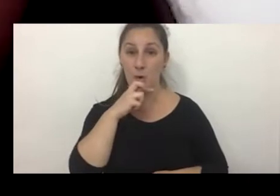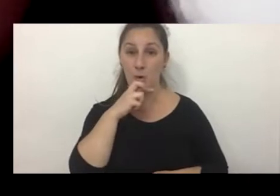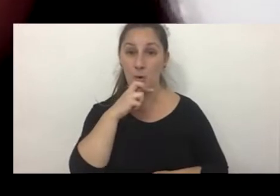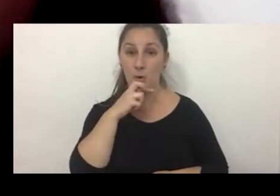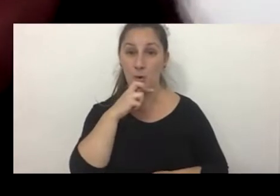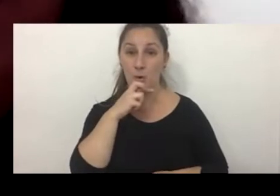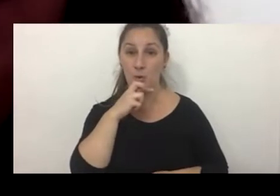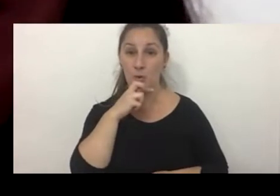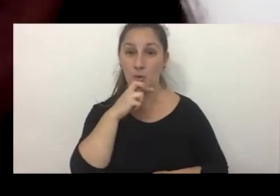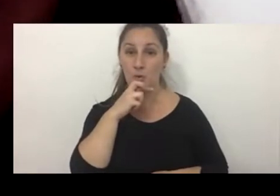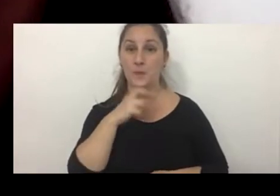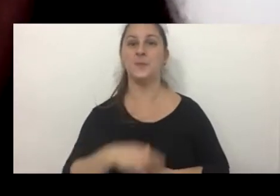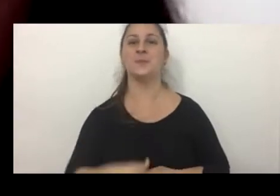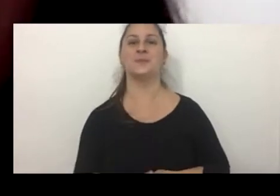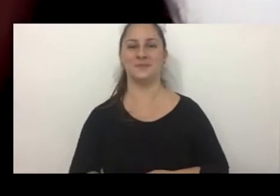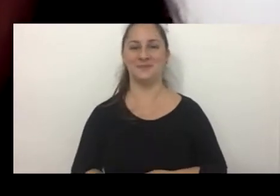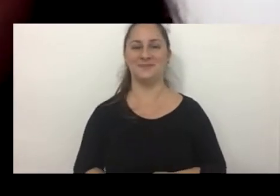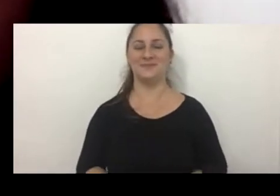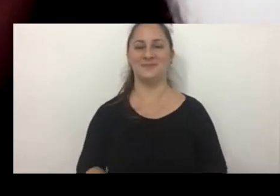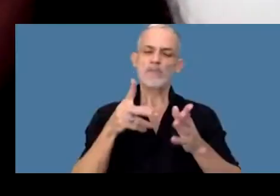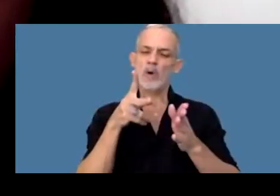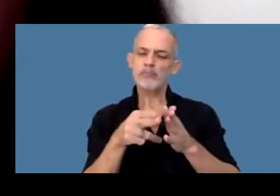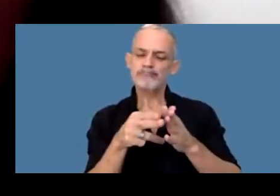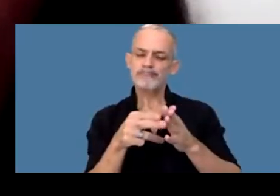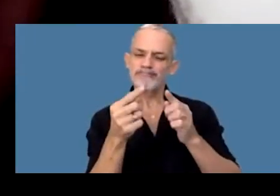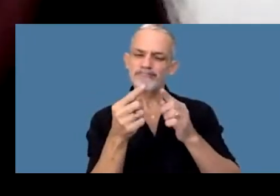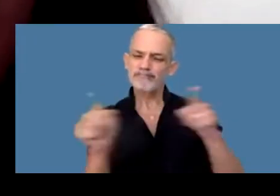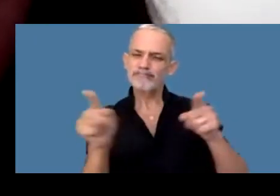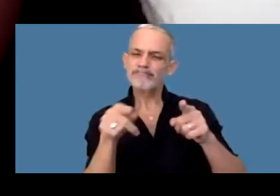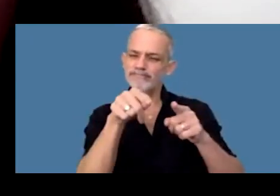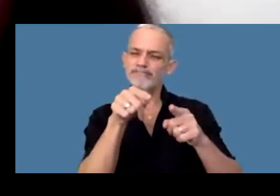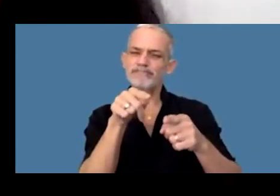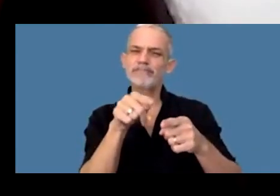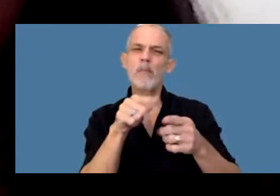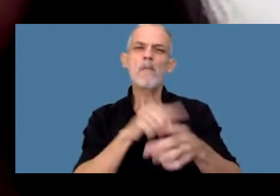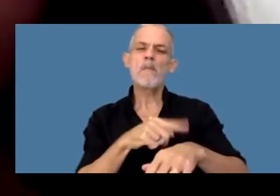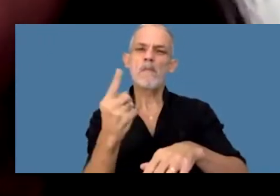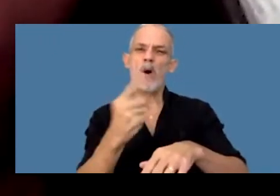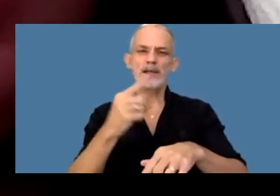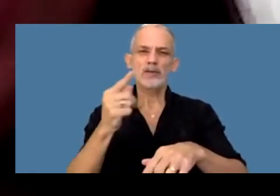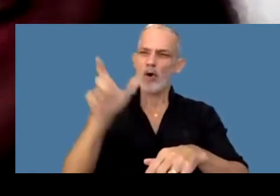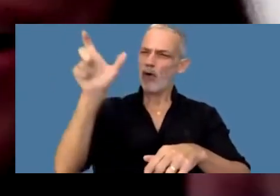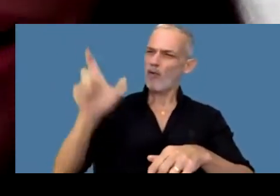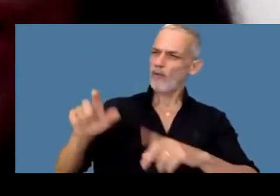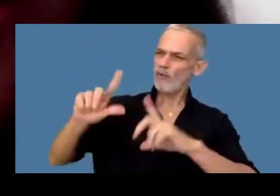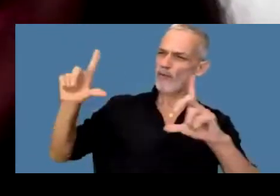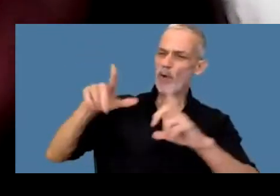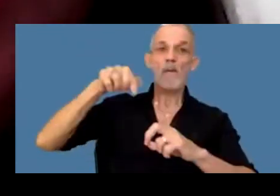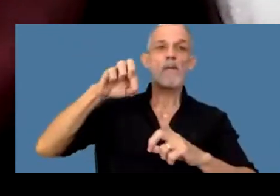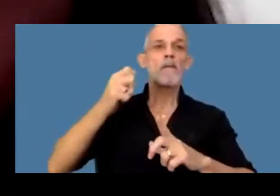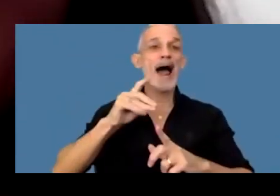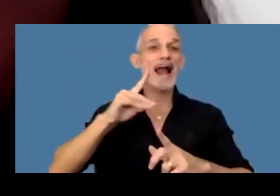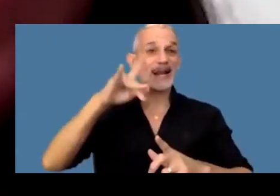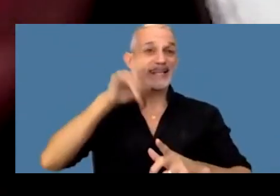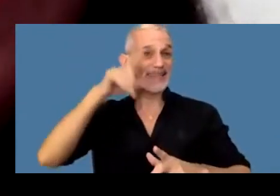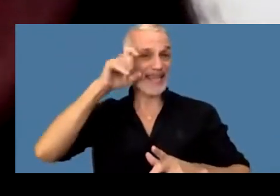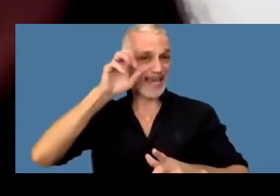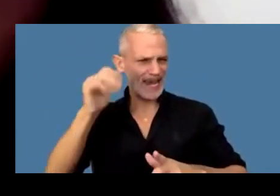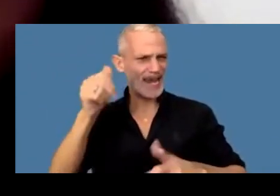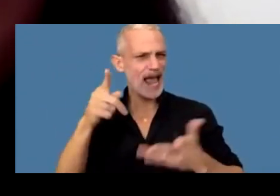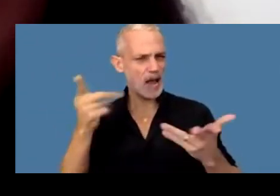un rol tan como profesional, que queda como bastante